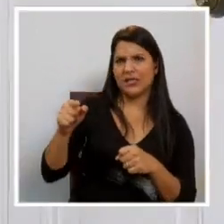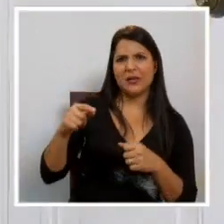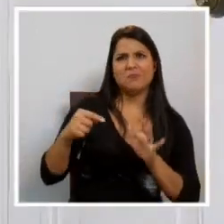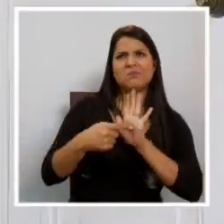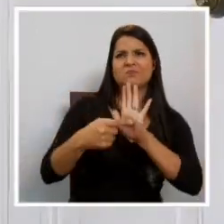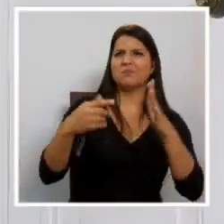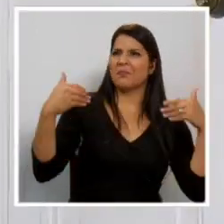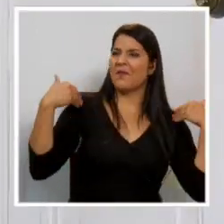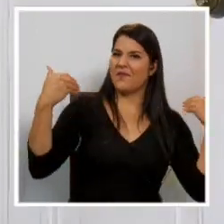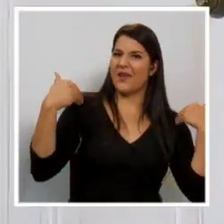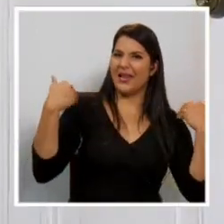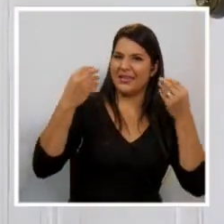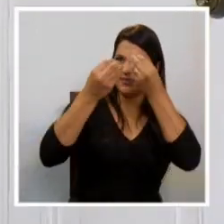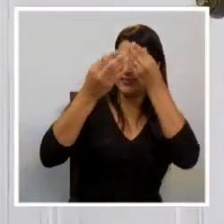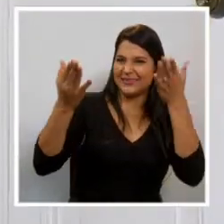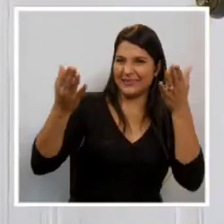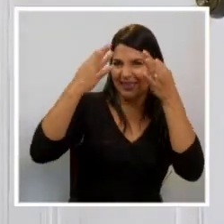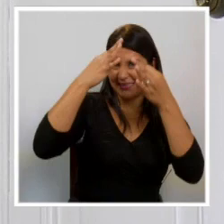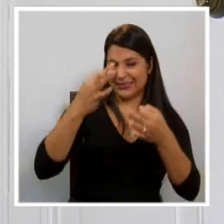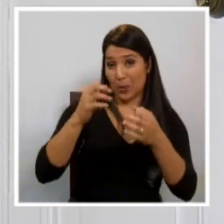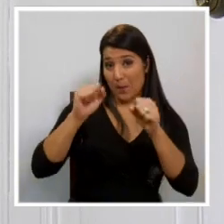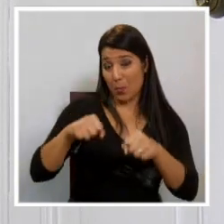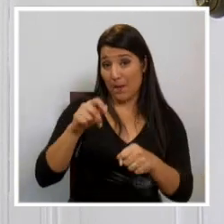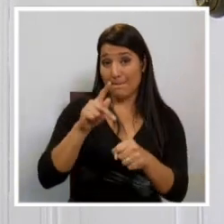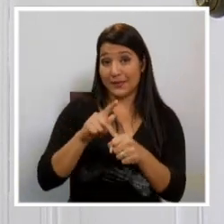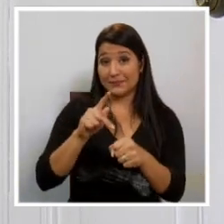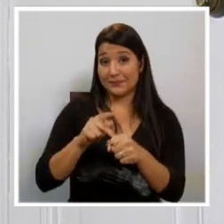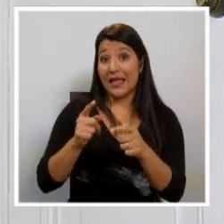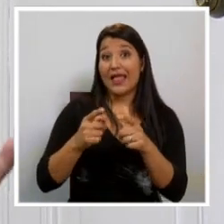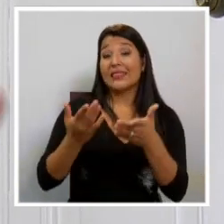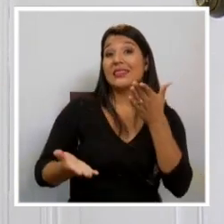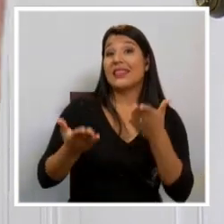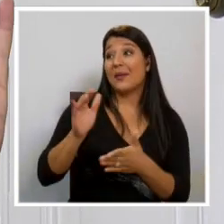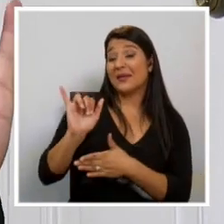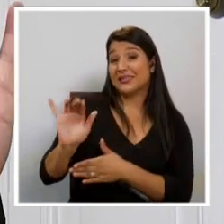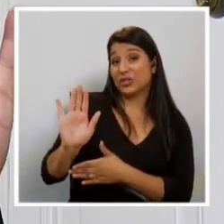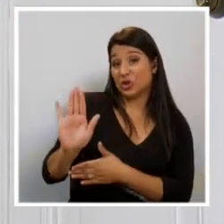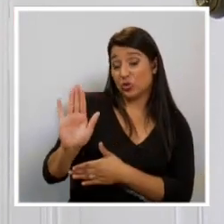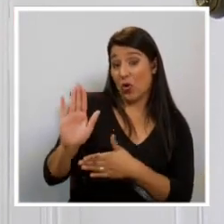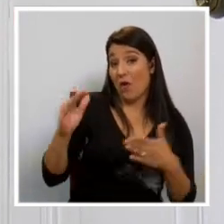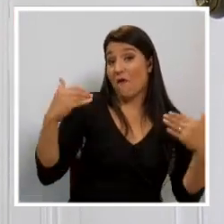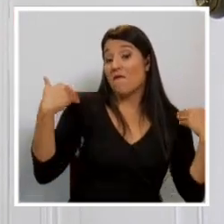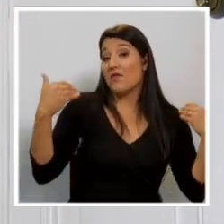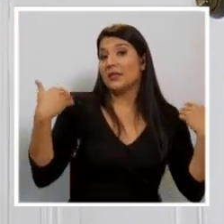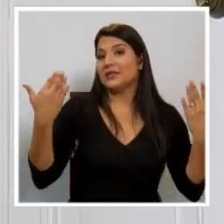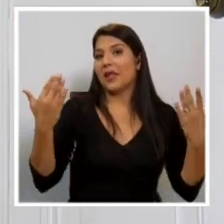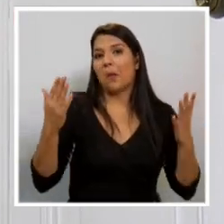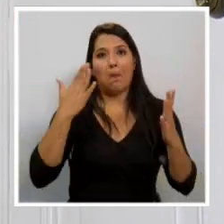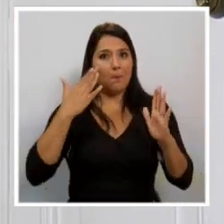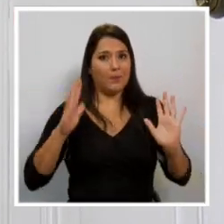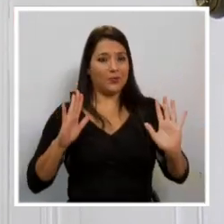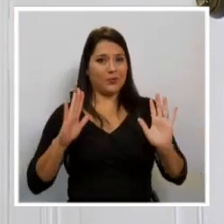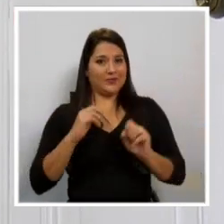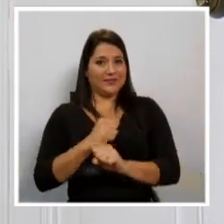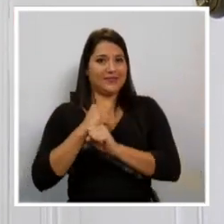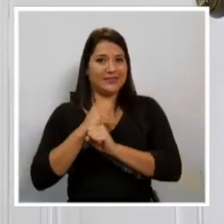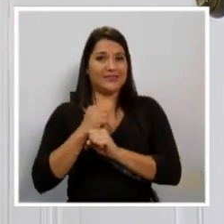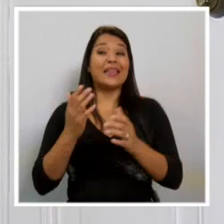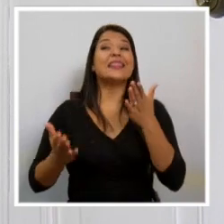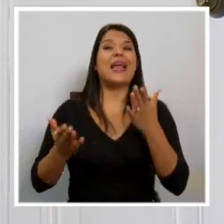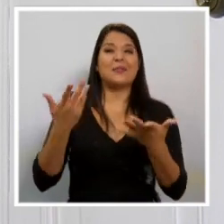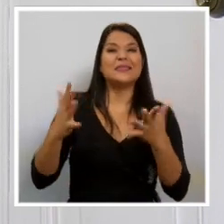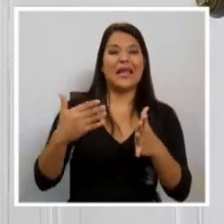en términos del respaldo de Carlos Ricardo Benavides. Quizás esa felicidad tenía que ver, estamos especulando un poco, en que también había una